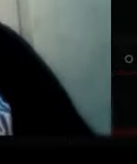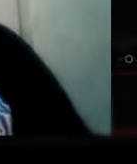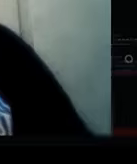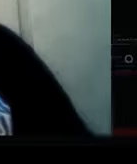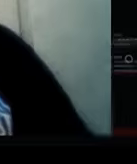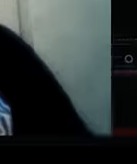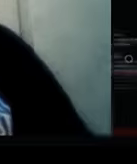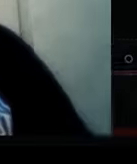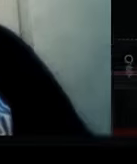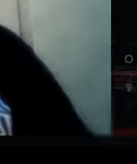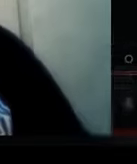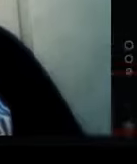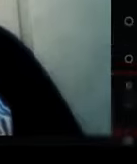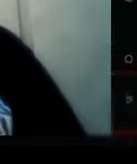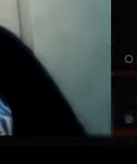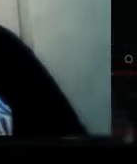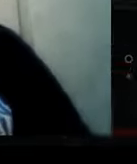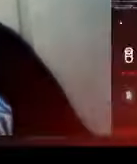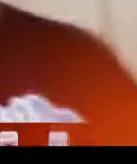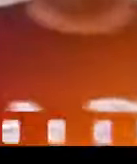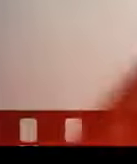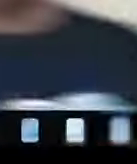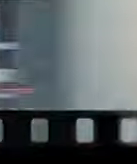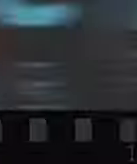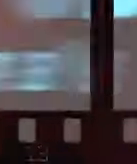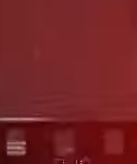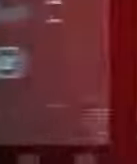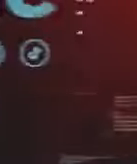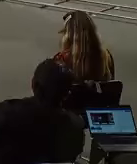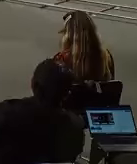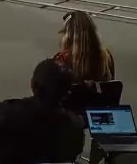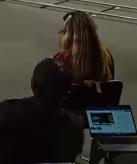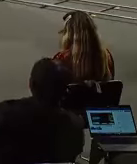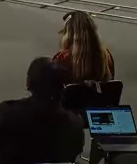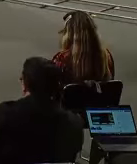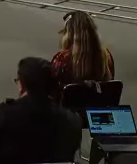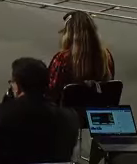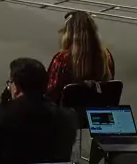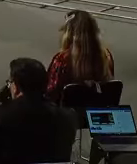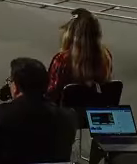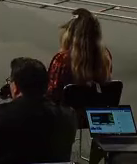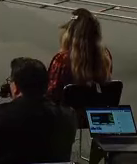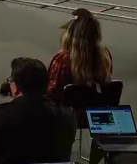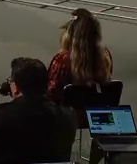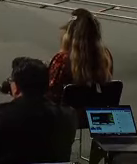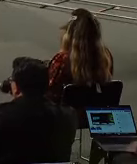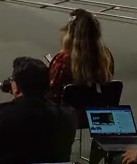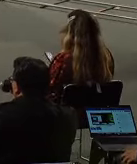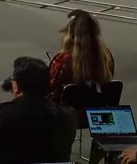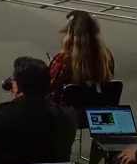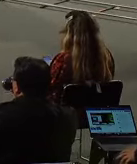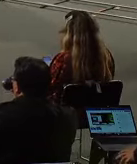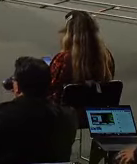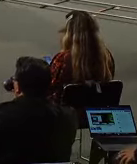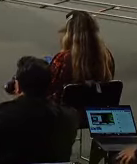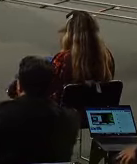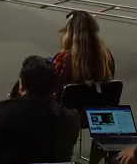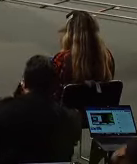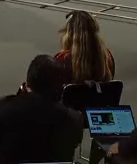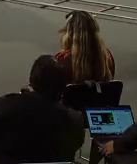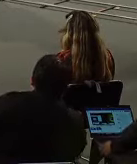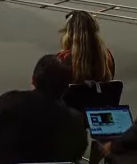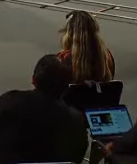nada, que no me podían ayudar y pum, nomás me colgaron. Infodemia. Gracias a Infodemia por